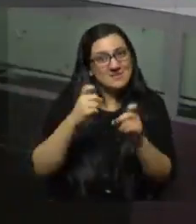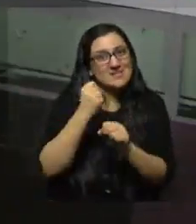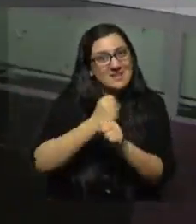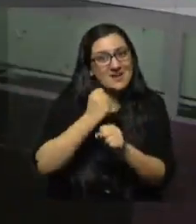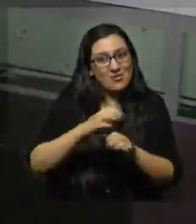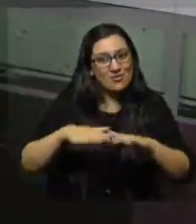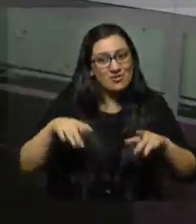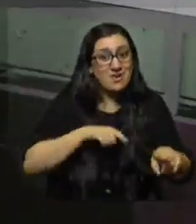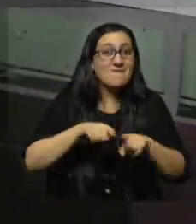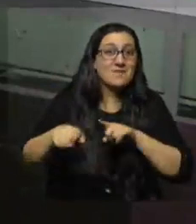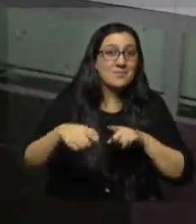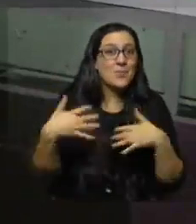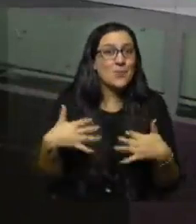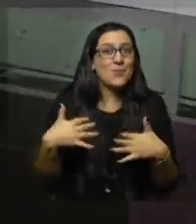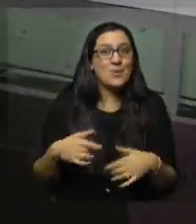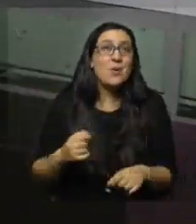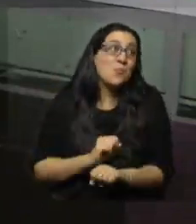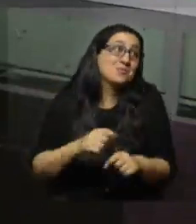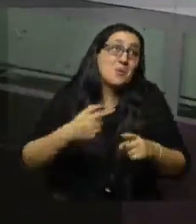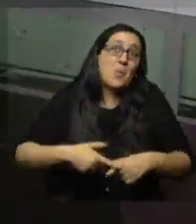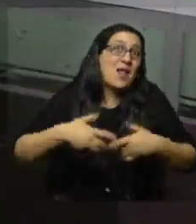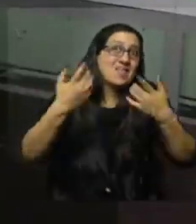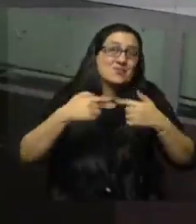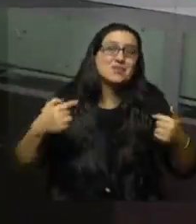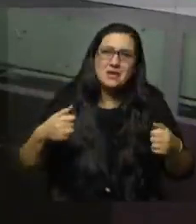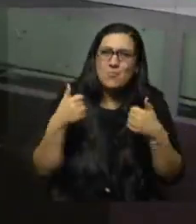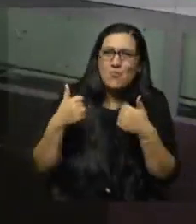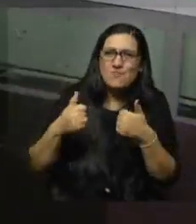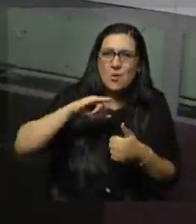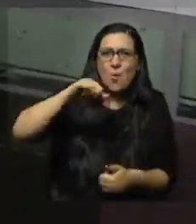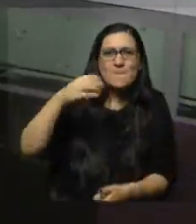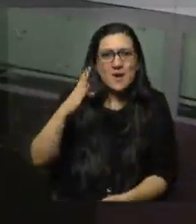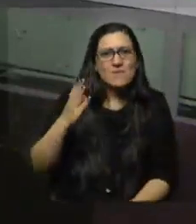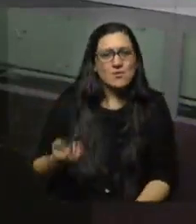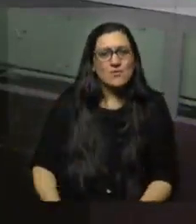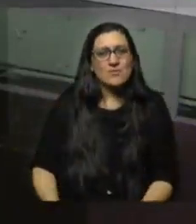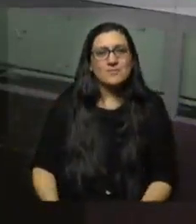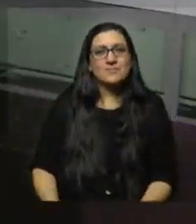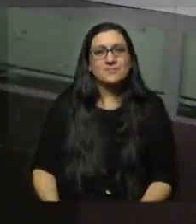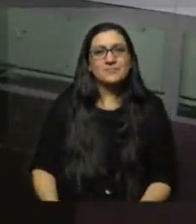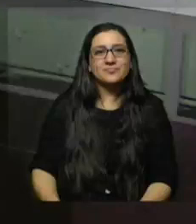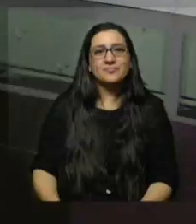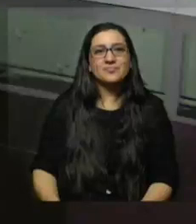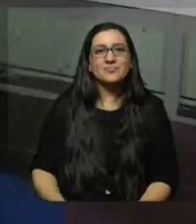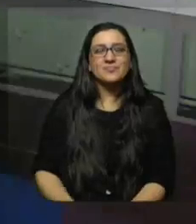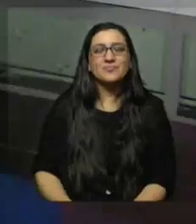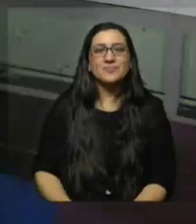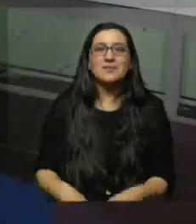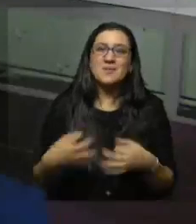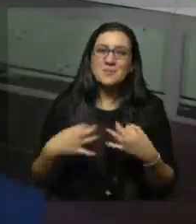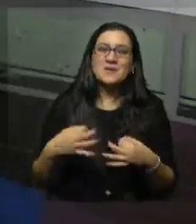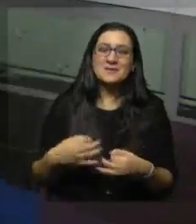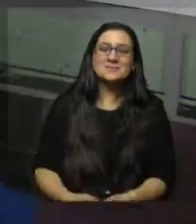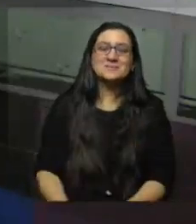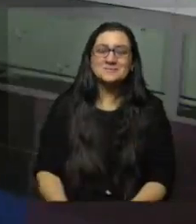¿no? Y en vivo, pues te puede salir cualquier cosa. Sí, y la llevó bárbaro. Tratándolos a todos y usted, además. Está muy bien.